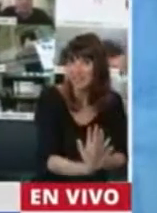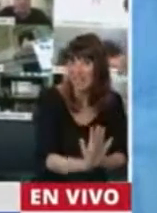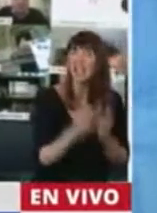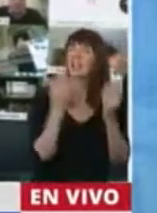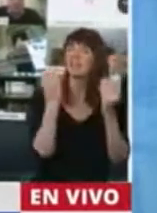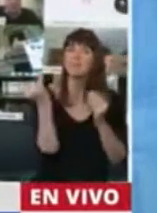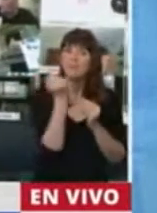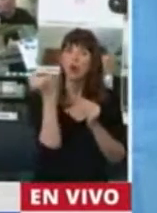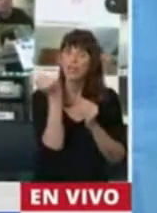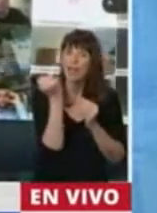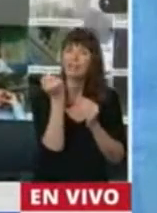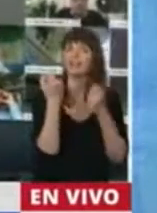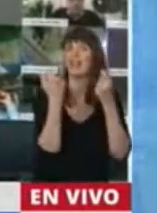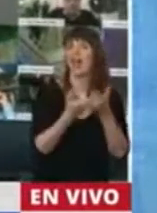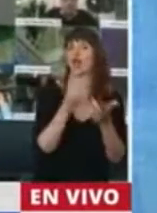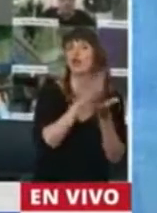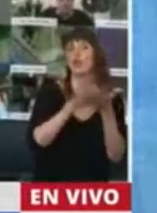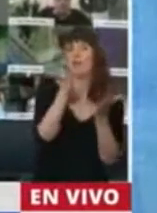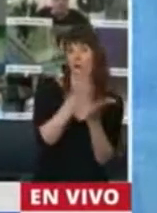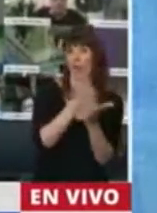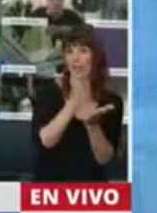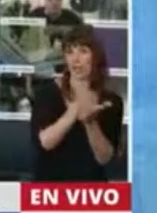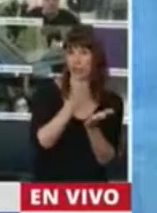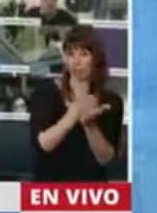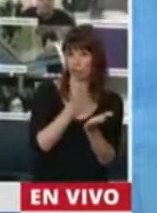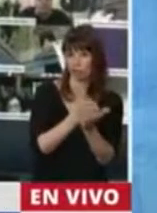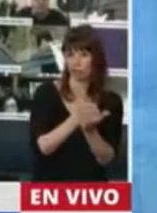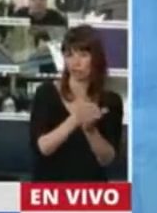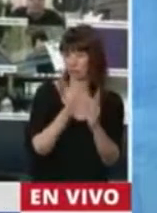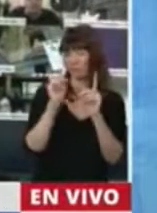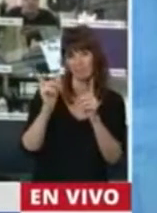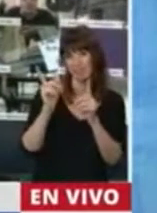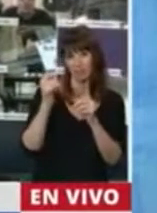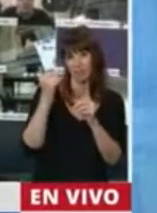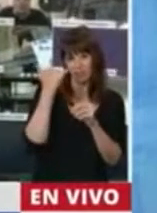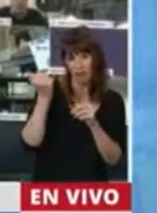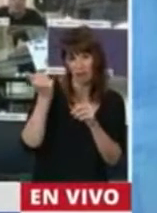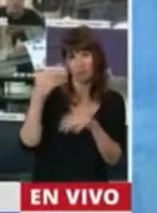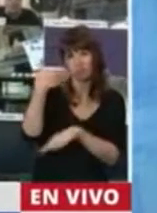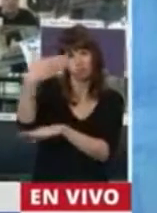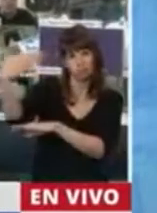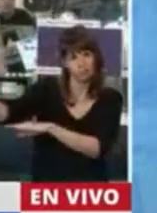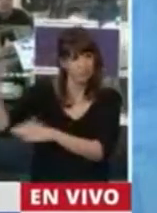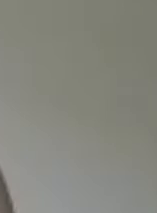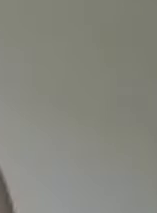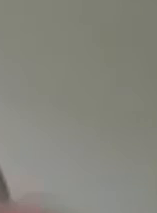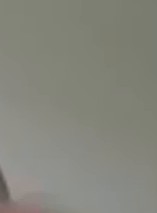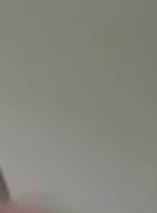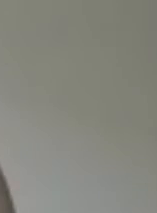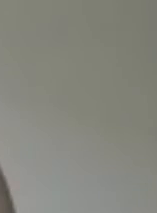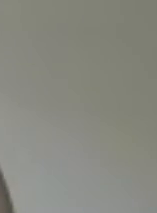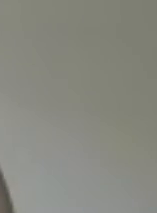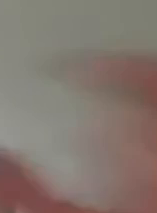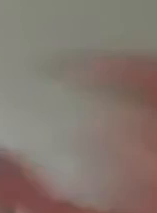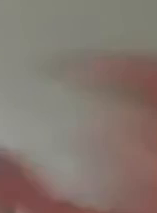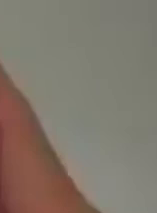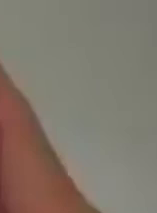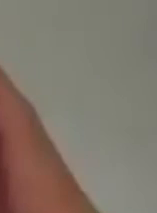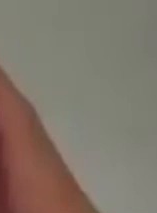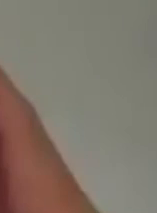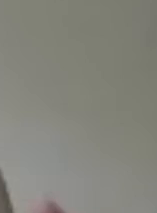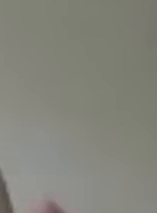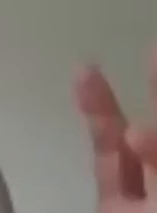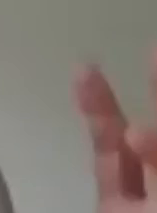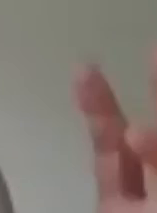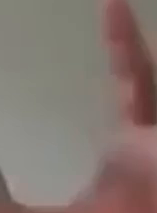es lo que yo les pedí a mis colegas, que no lleguemos tarde como esta ley. Nosotros, muchas veces, por ahí, encaramos al